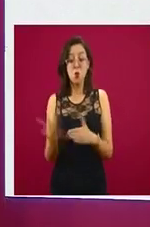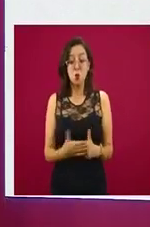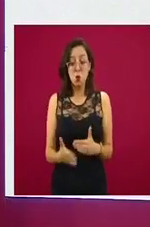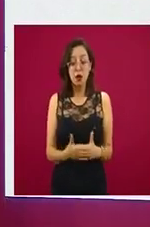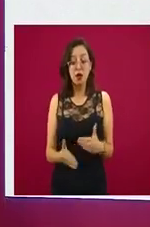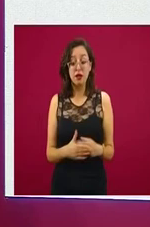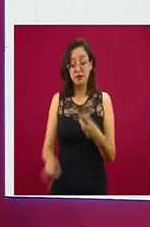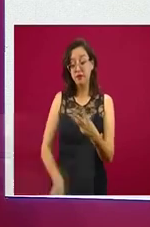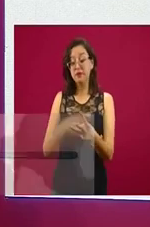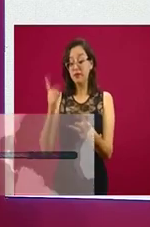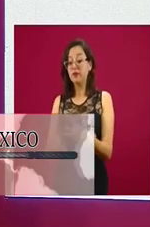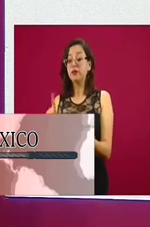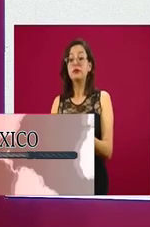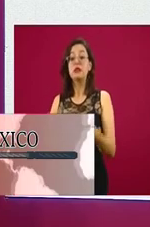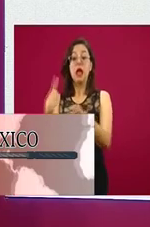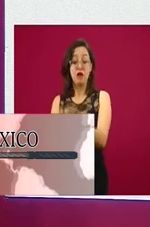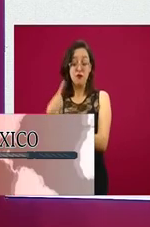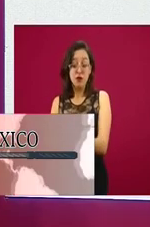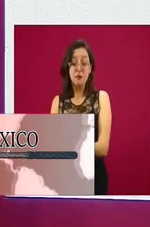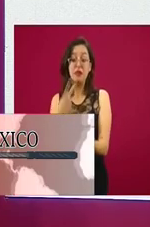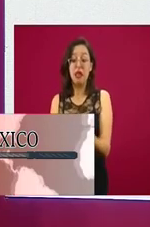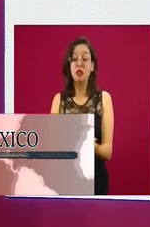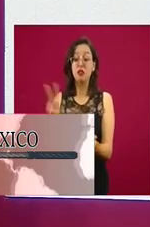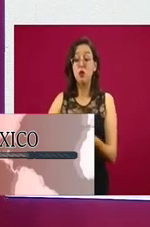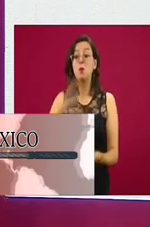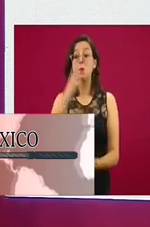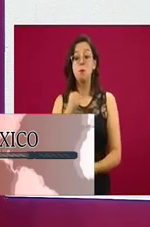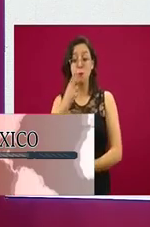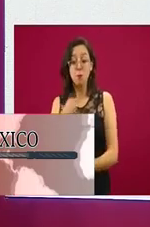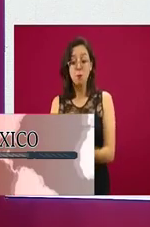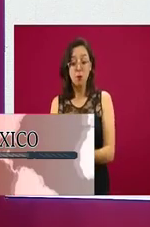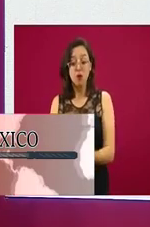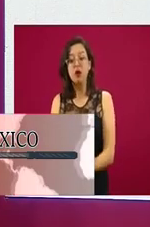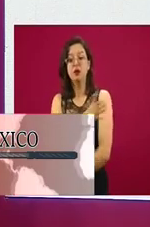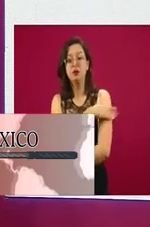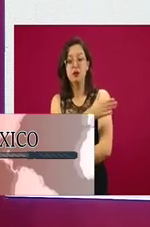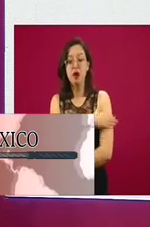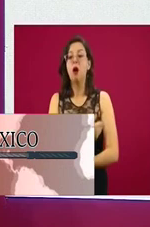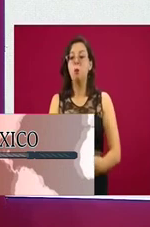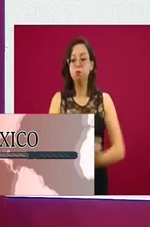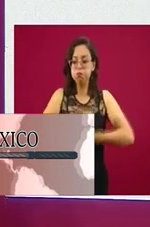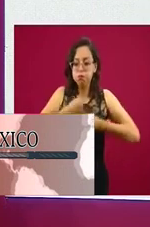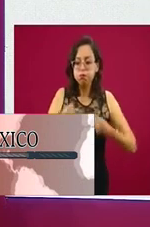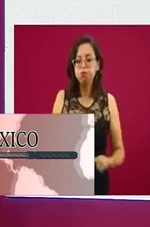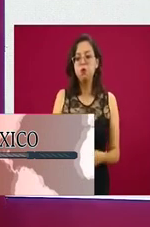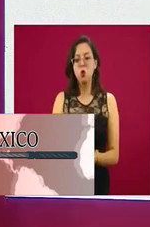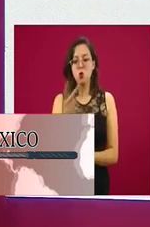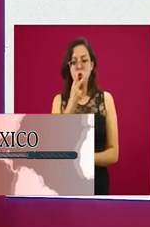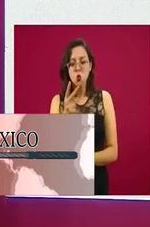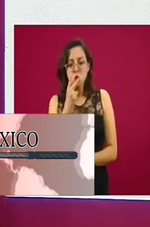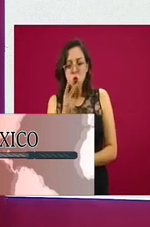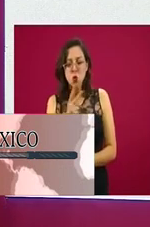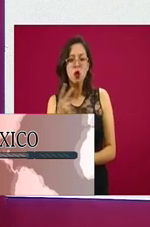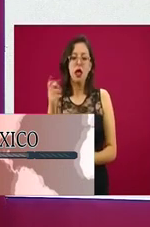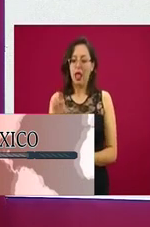ciertas enfermedades crónicas, en especial diabetes, hipertensión, obesidad, tabaquismo,